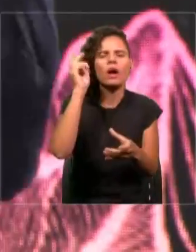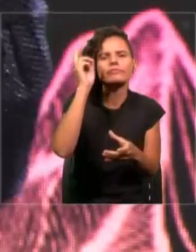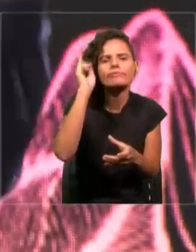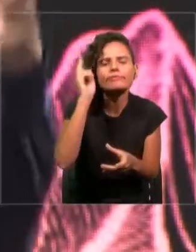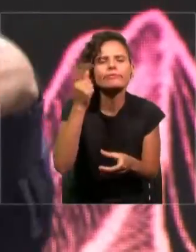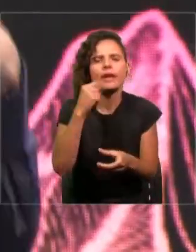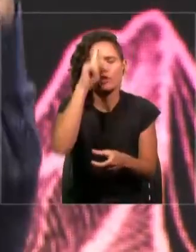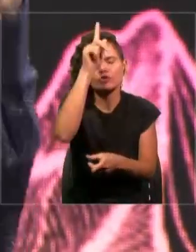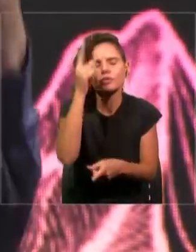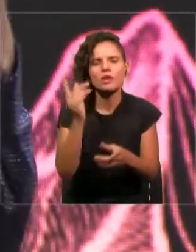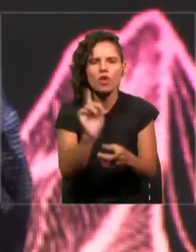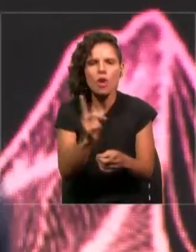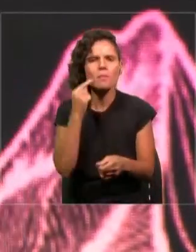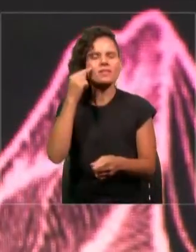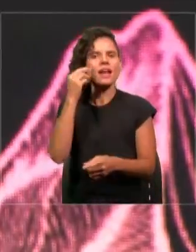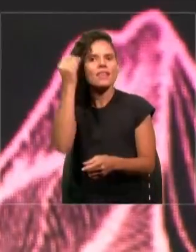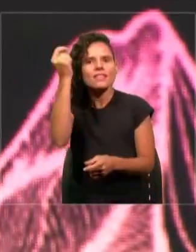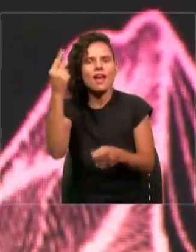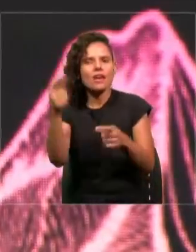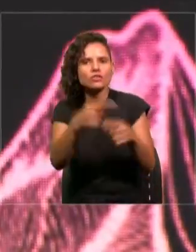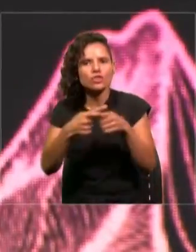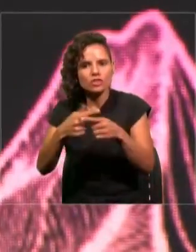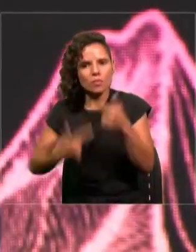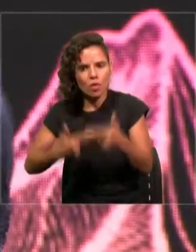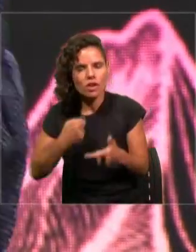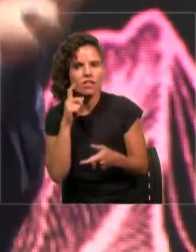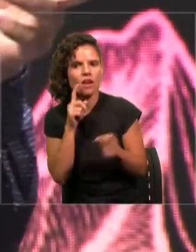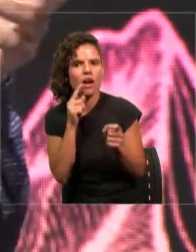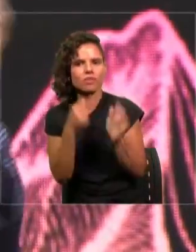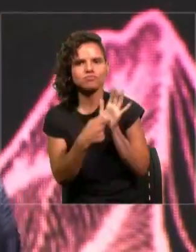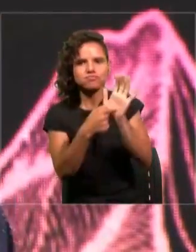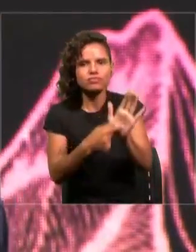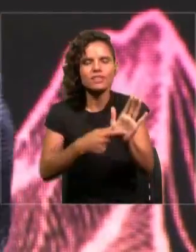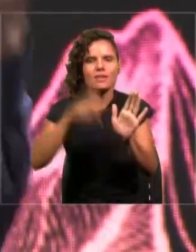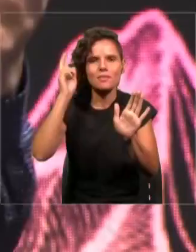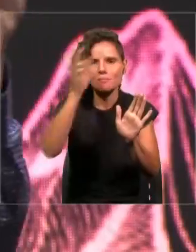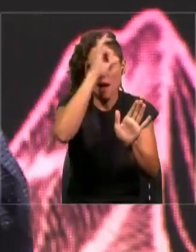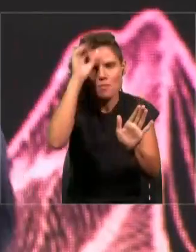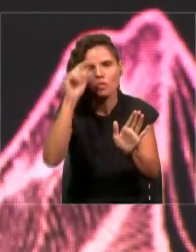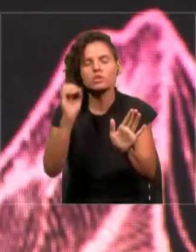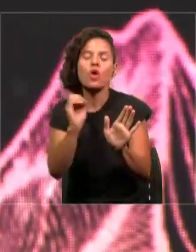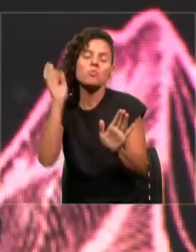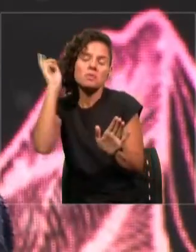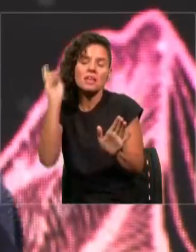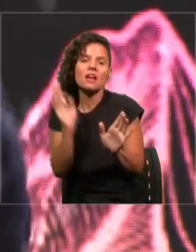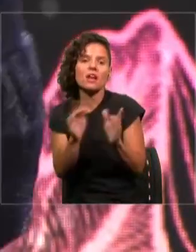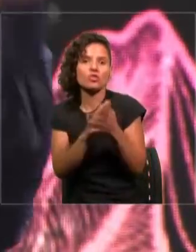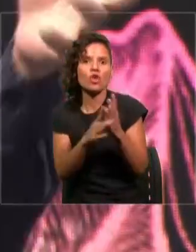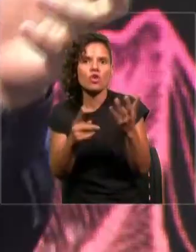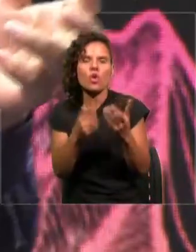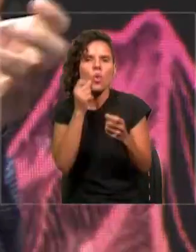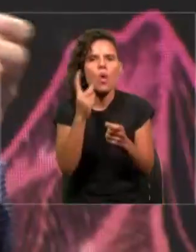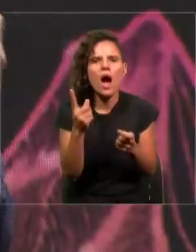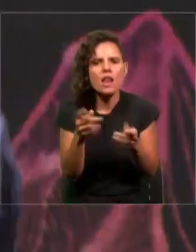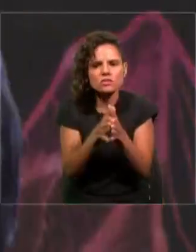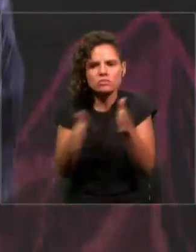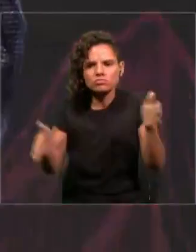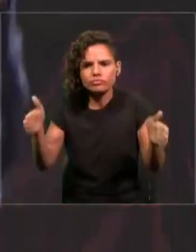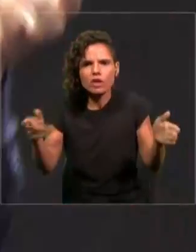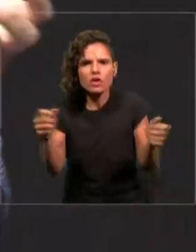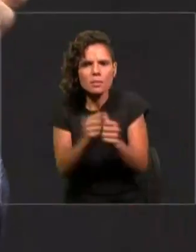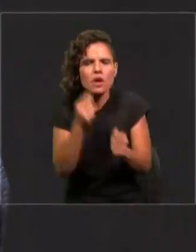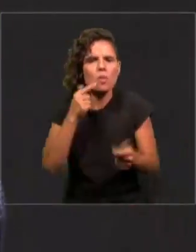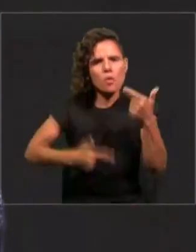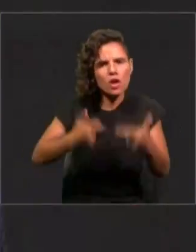idea política social de la historia mapuche. Hacer historia del siglo XIX con la historia mapuche o indígena, hacer la historia del siglo XX con los parlamentarios